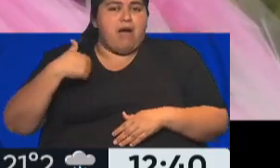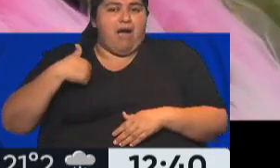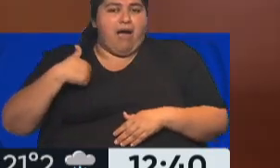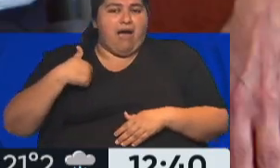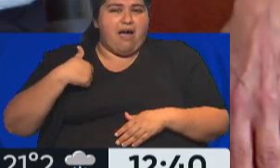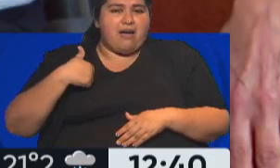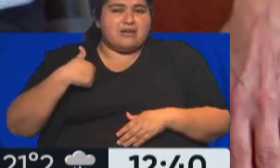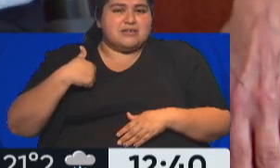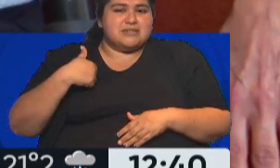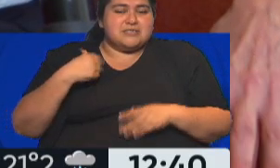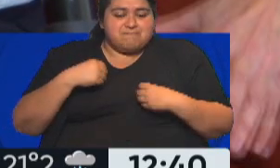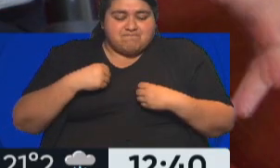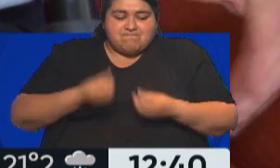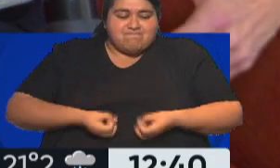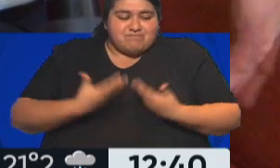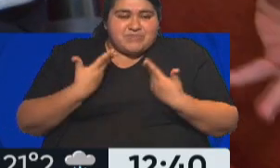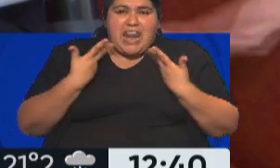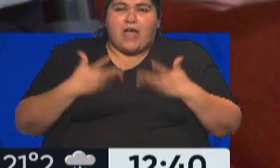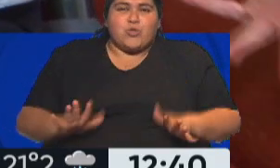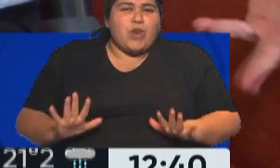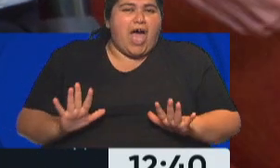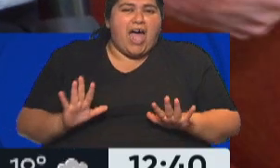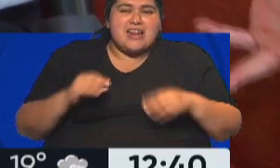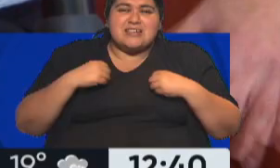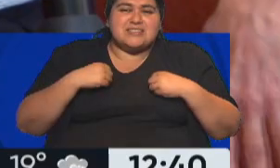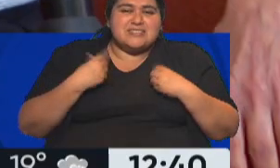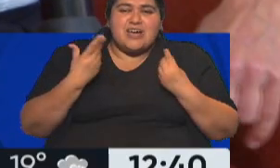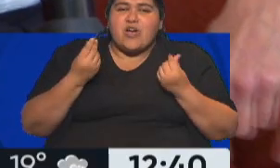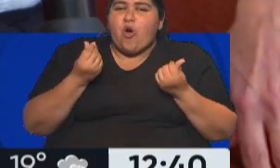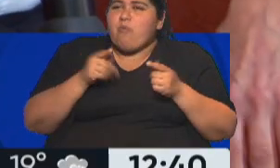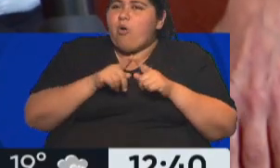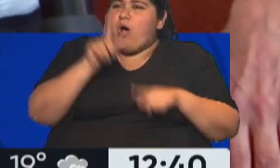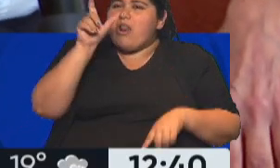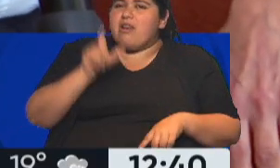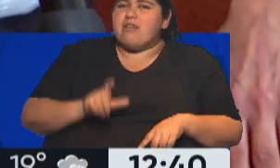más con esa sabiduría natural, ¿no? Como un personaje